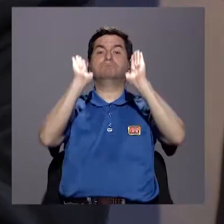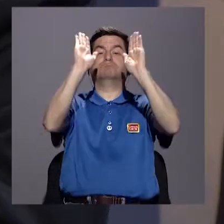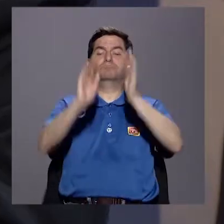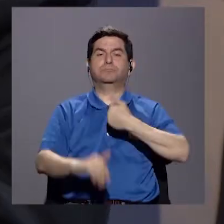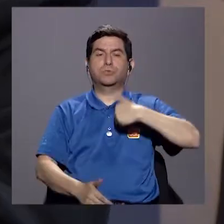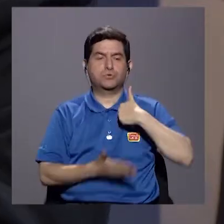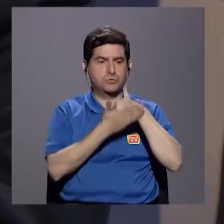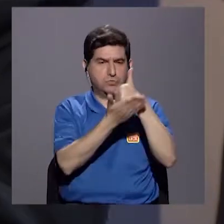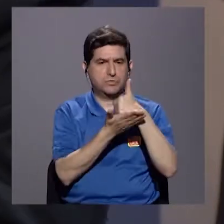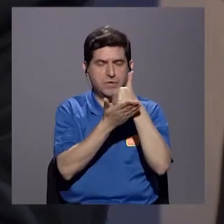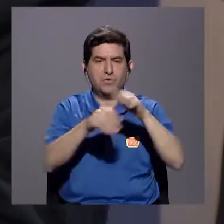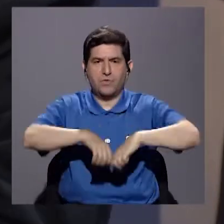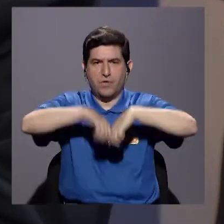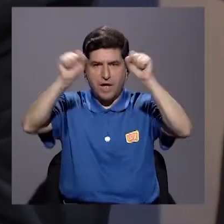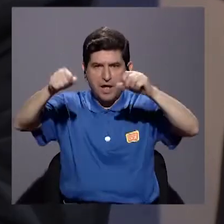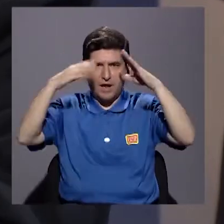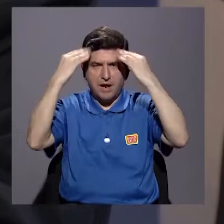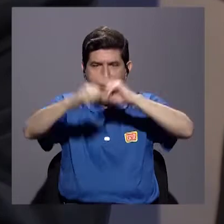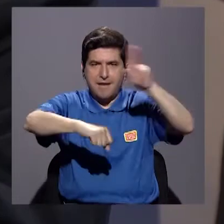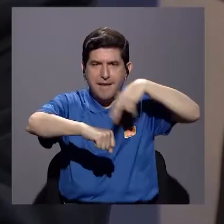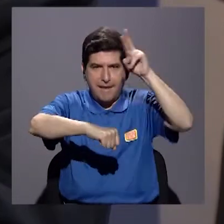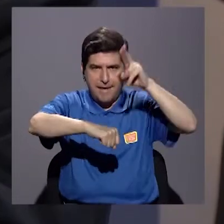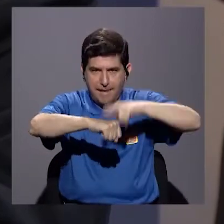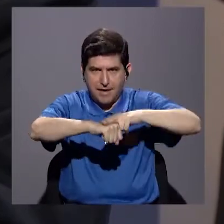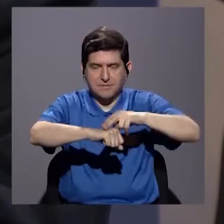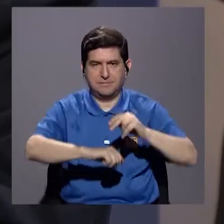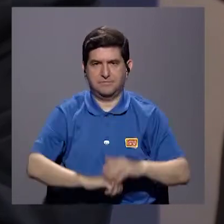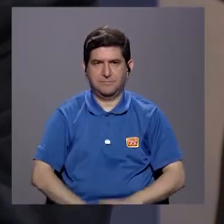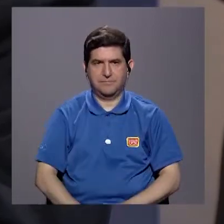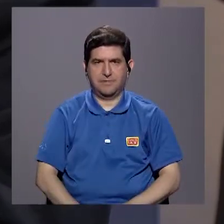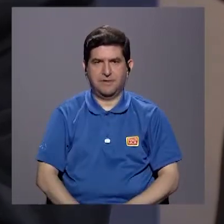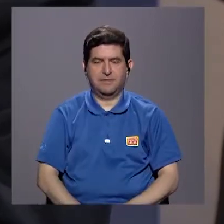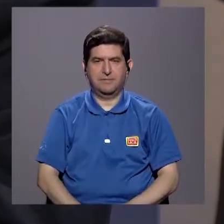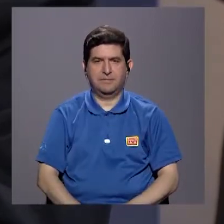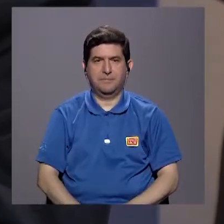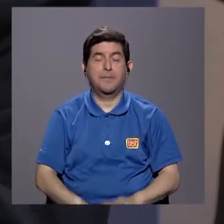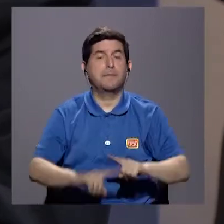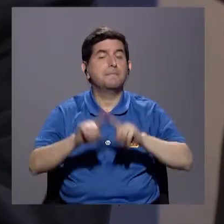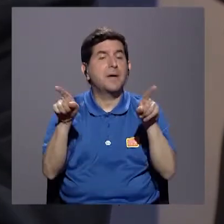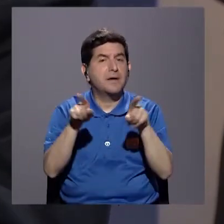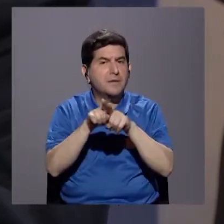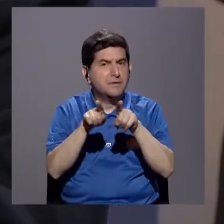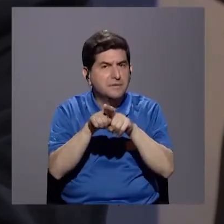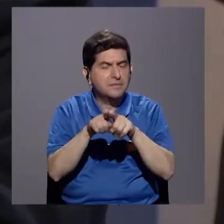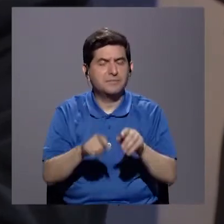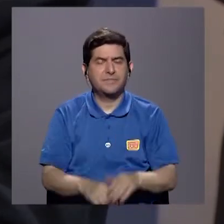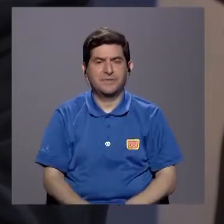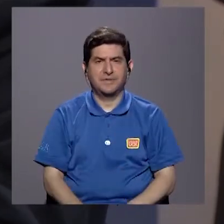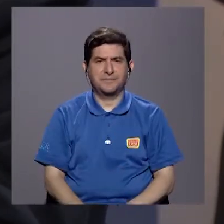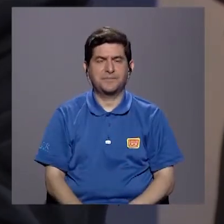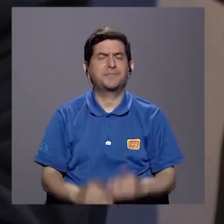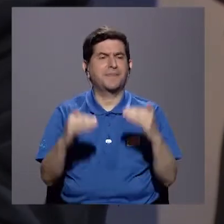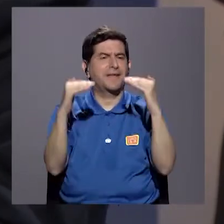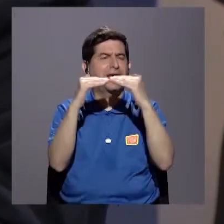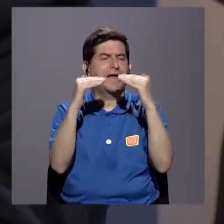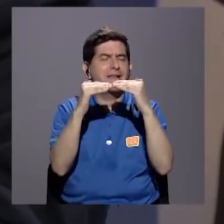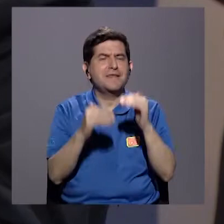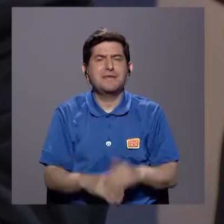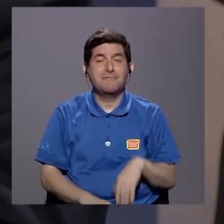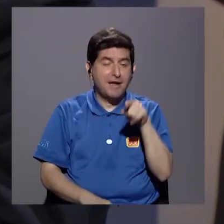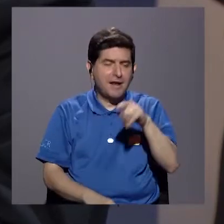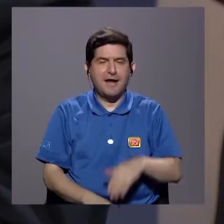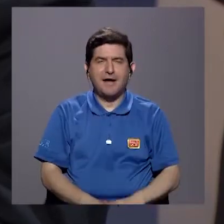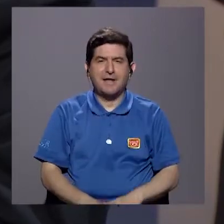una cosa excepcional. Estamos contribuyendo al Sistema de Información Nacional, el SNIT, pero